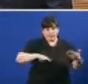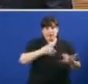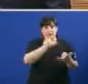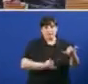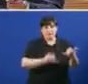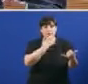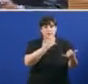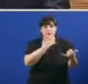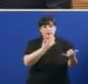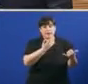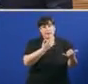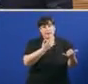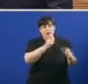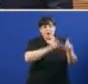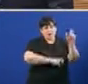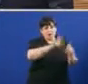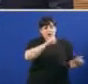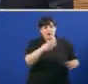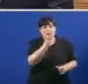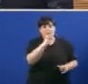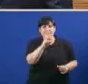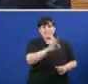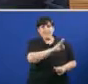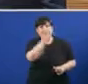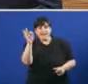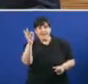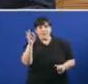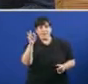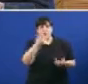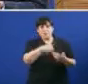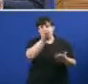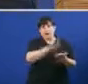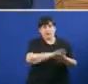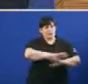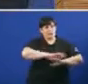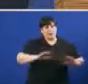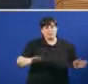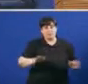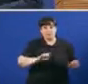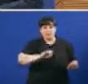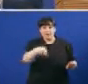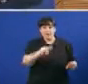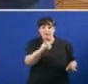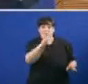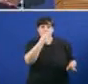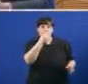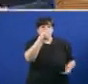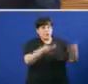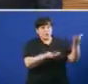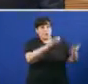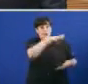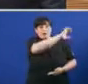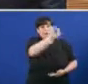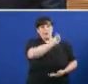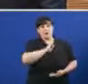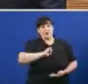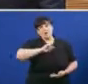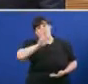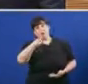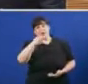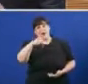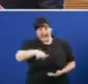cambio de 30 euros, están no Diario de Sesións. Que os galegos ían ter menos medicamentos que noutras comunidades autónomas, no Diario